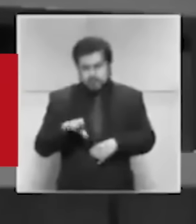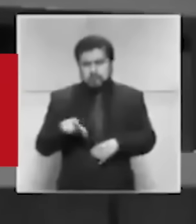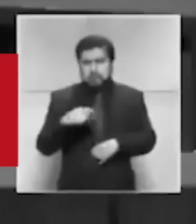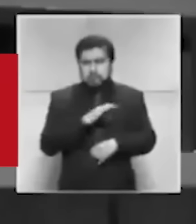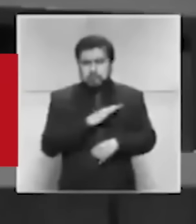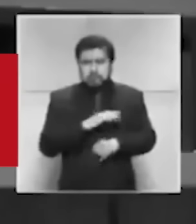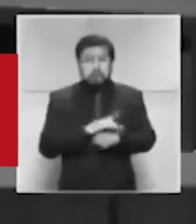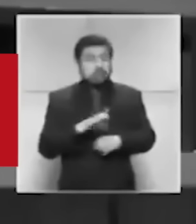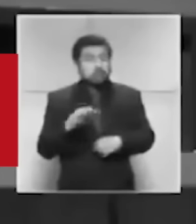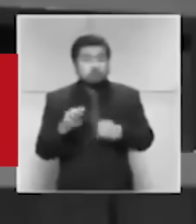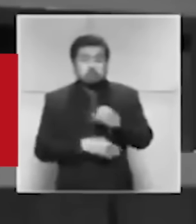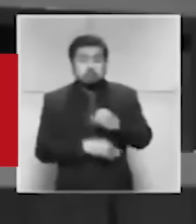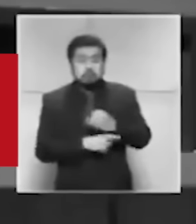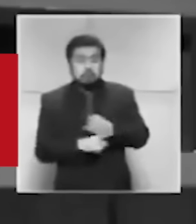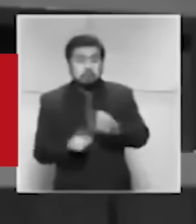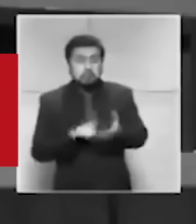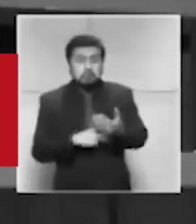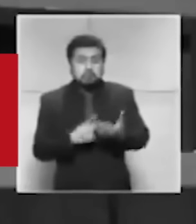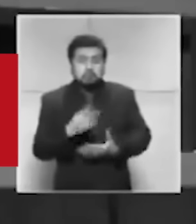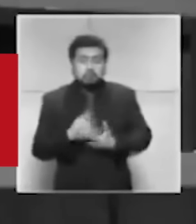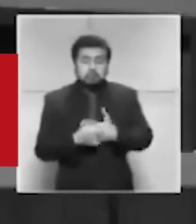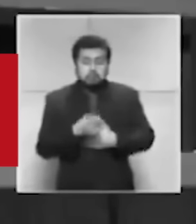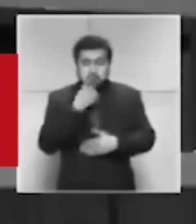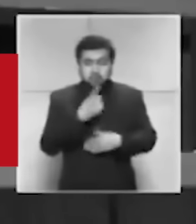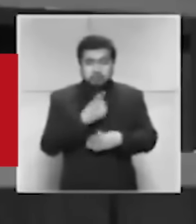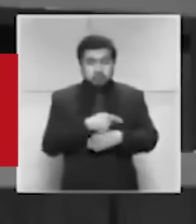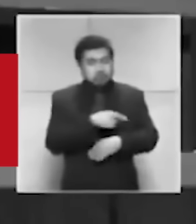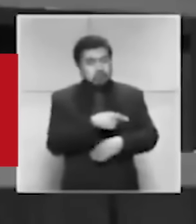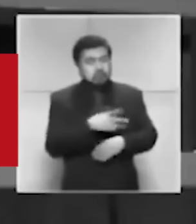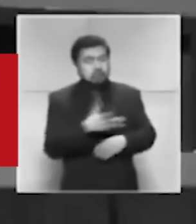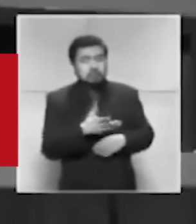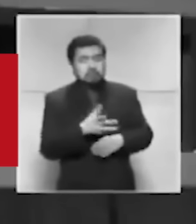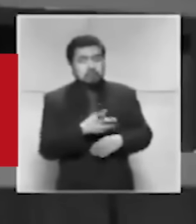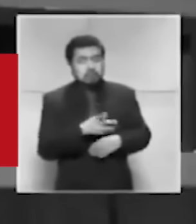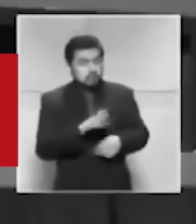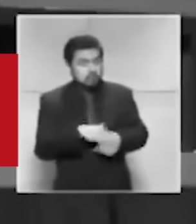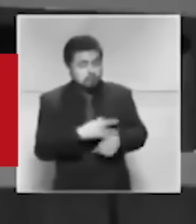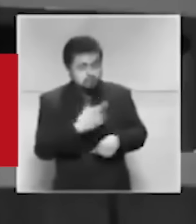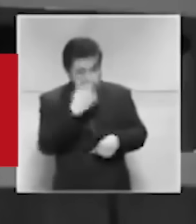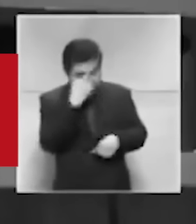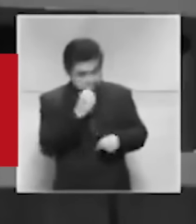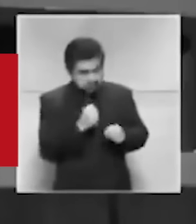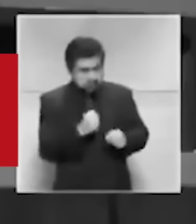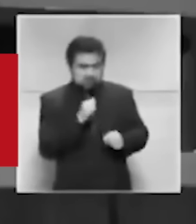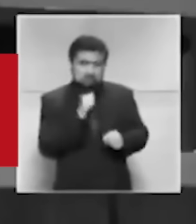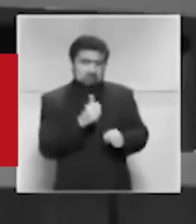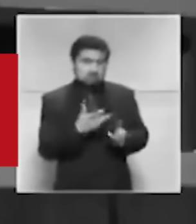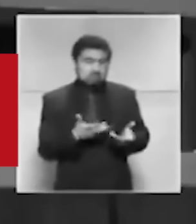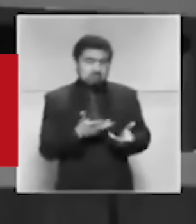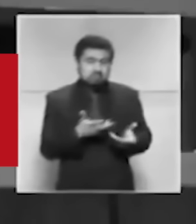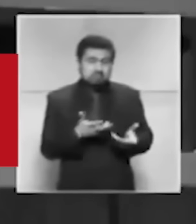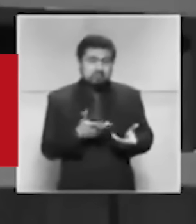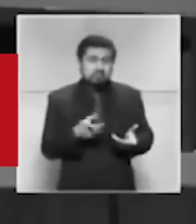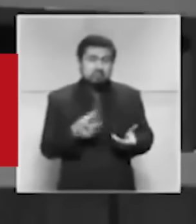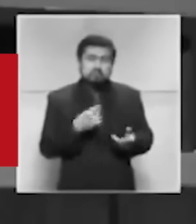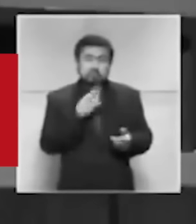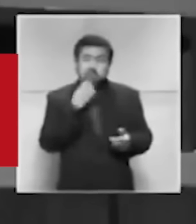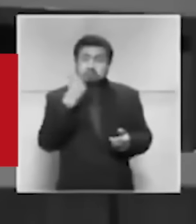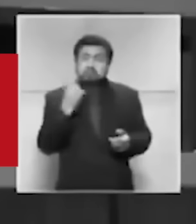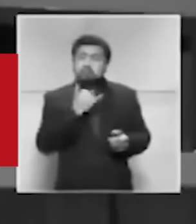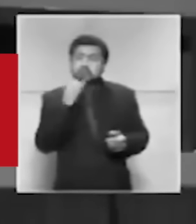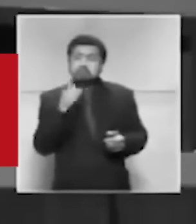Finalmente, el proyecto afirma que la parte recurrente no ofreció una argumentación sólida que demuestre por qué fue incorrecto no